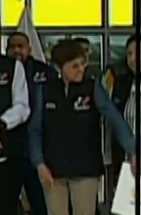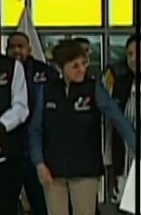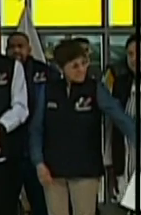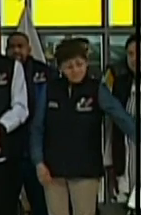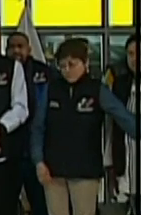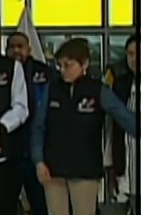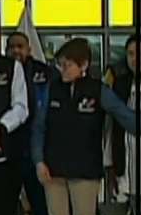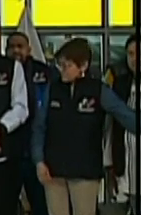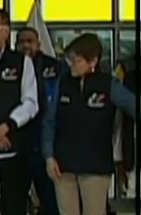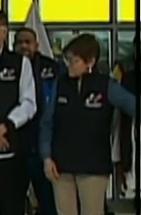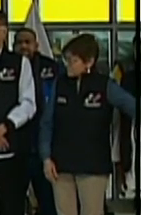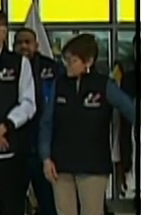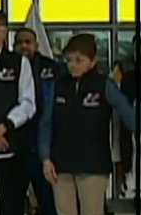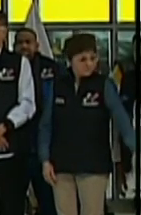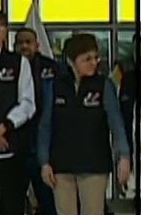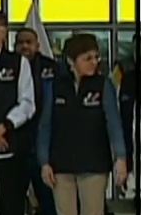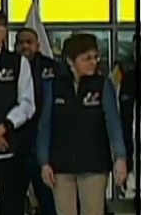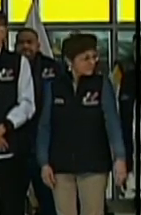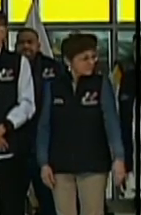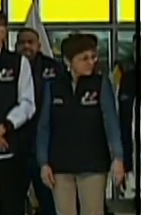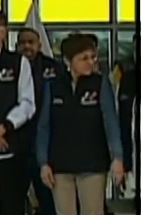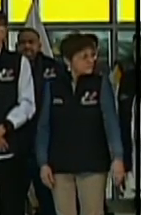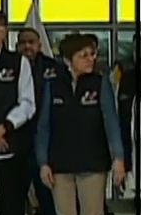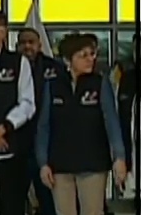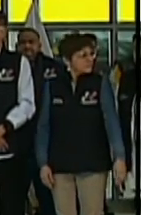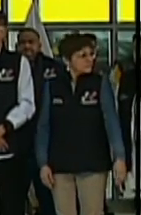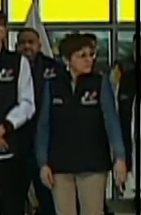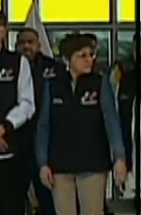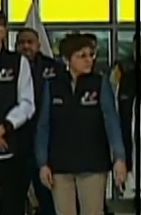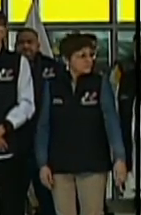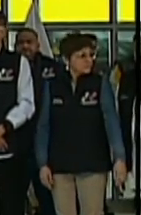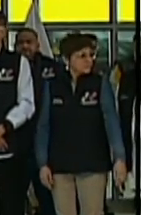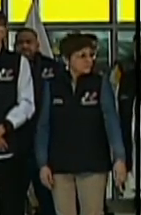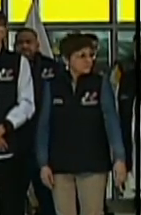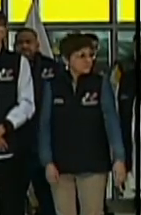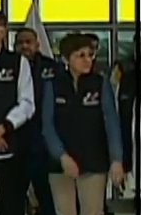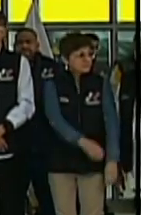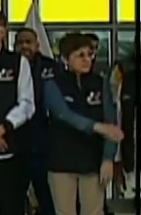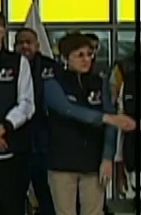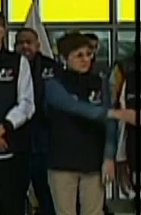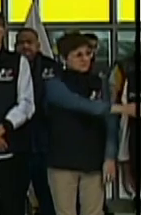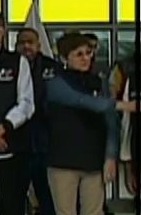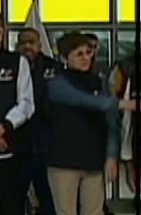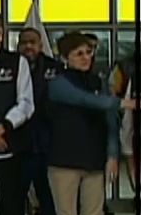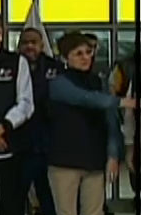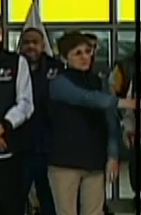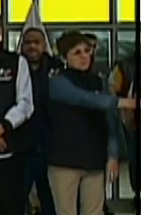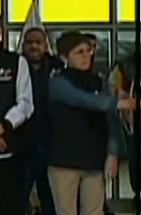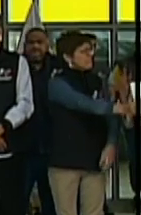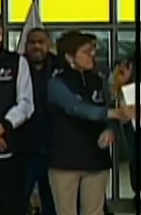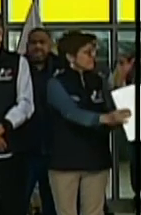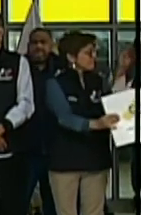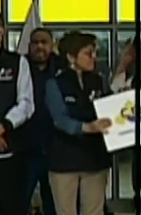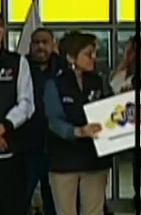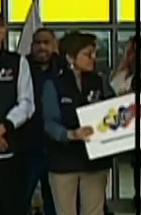Y aquí tenemos, señores veedores, pueblo de